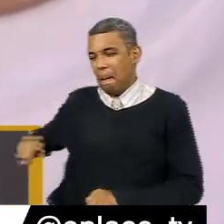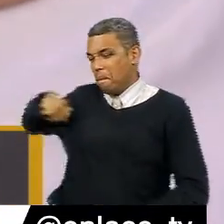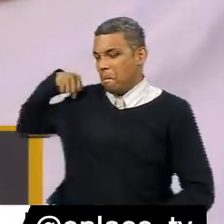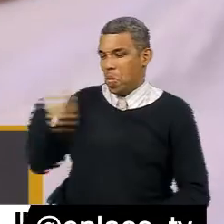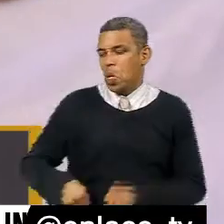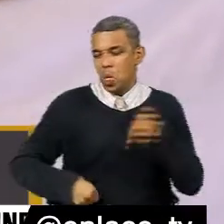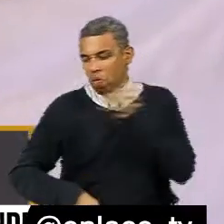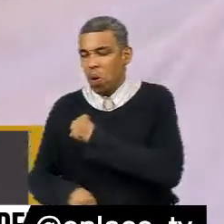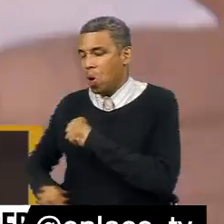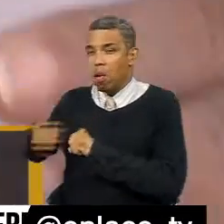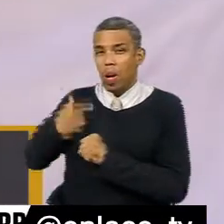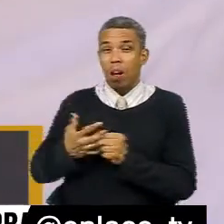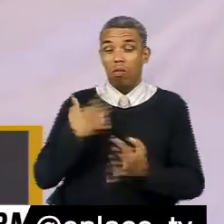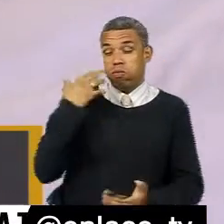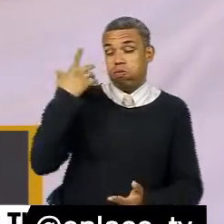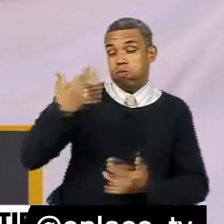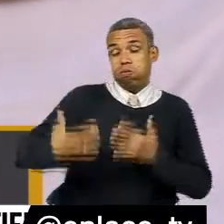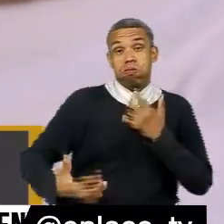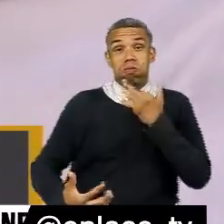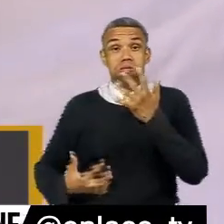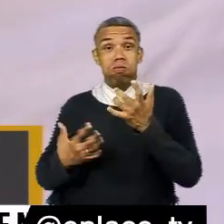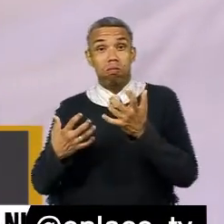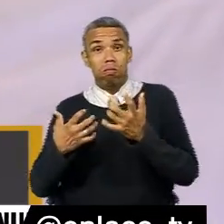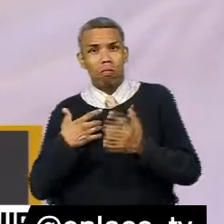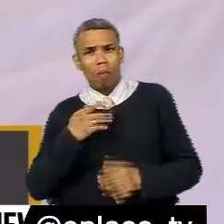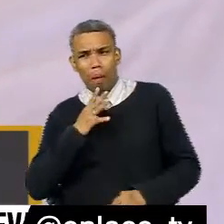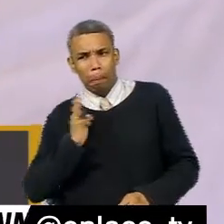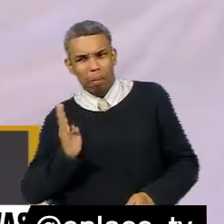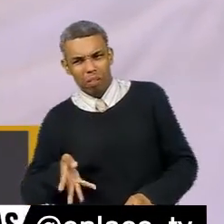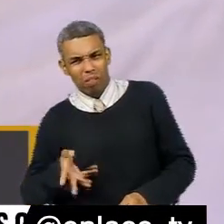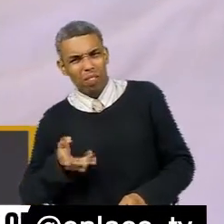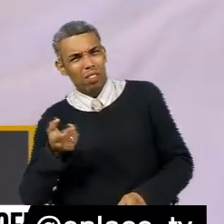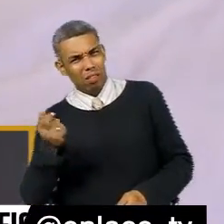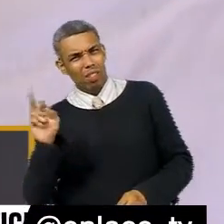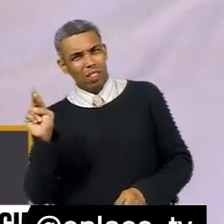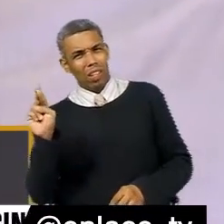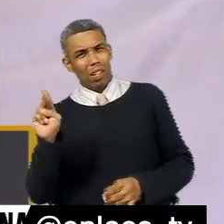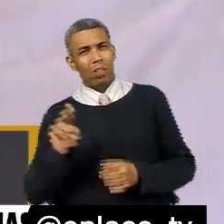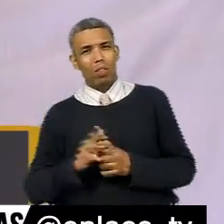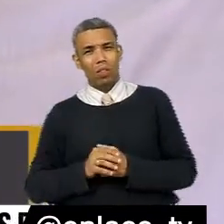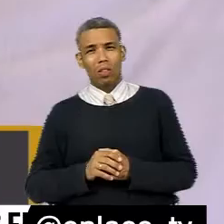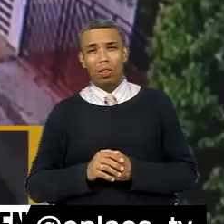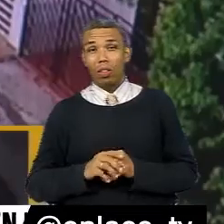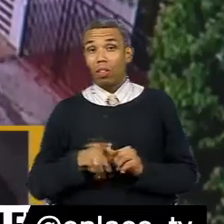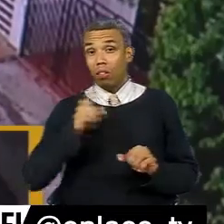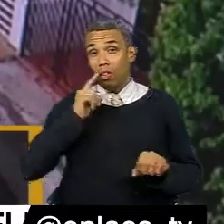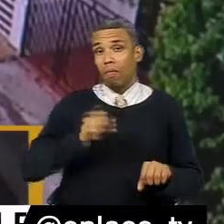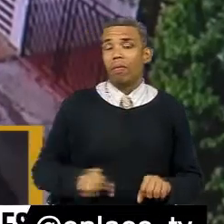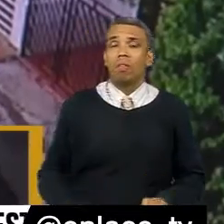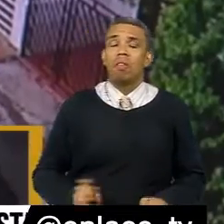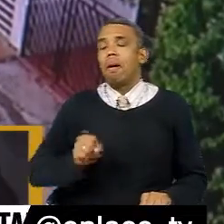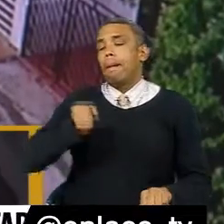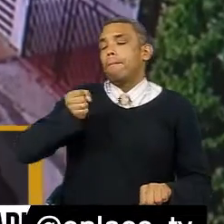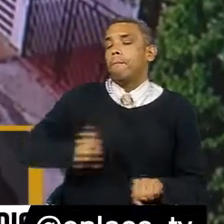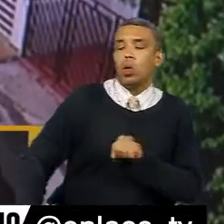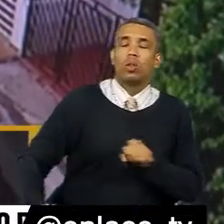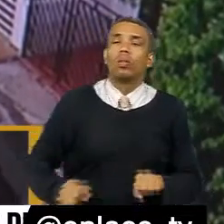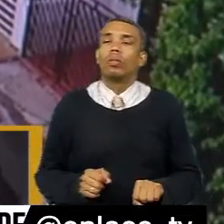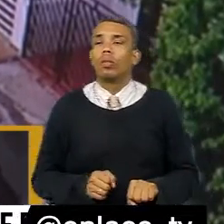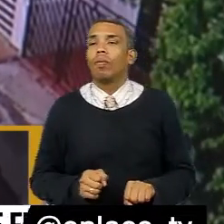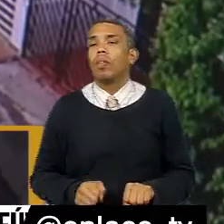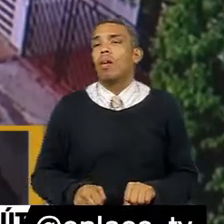las motos aquí en la calle 65 con 22A. Sucede que a uno de ellos la moto no le quiso prender en el momento en que vino a recoger la